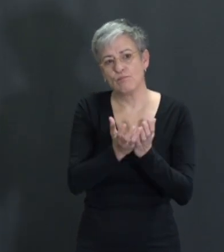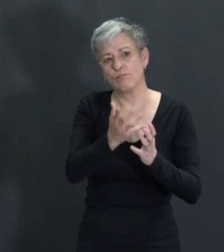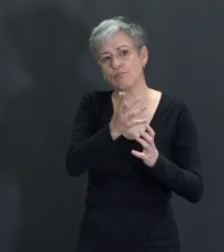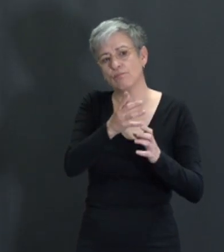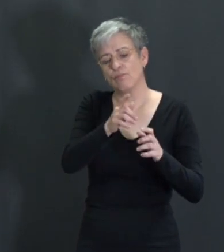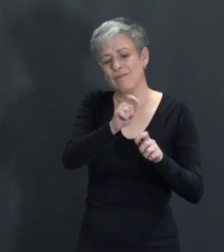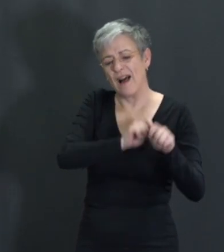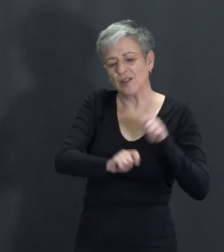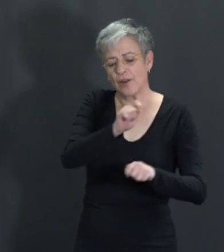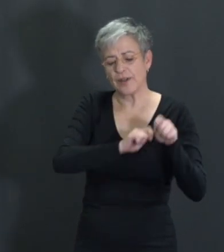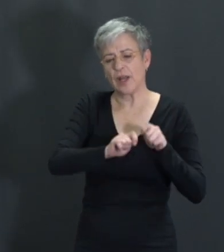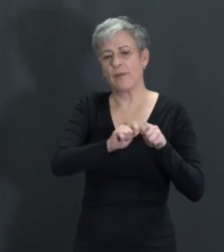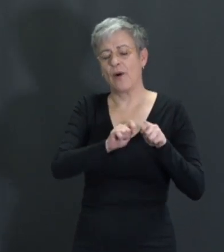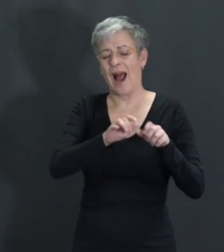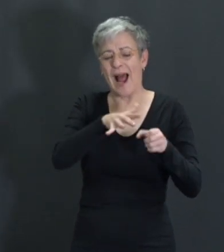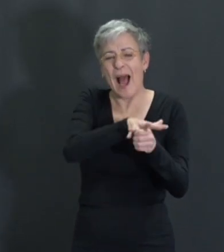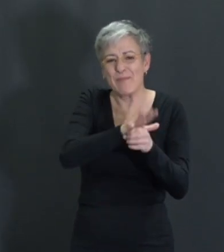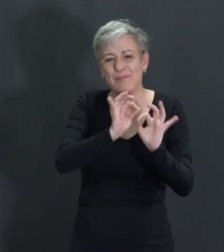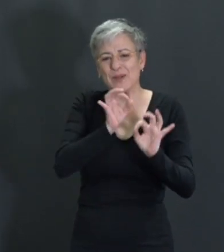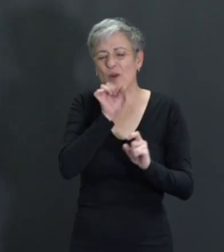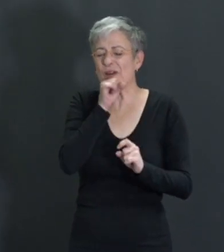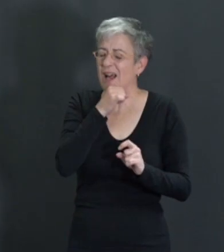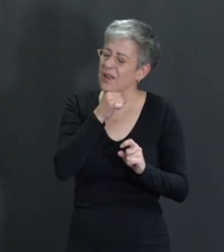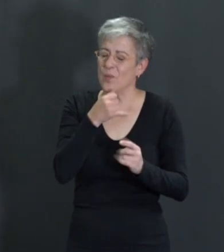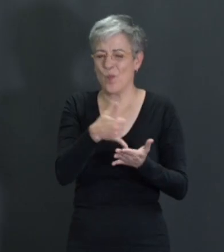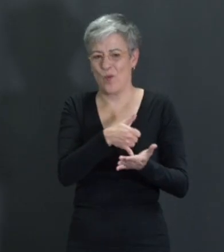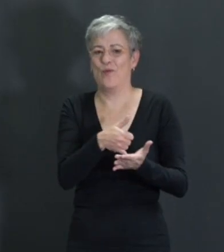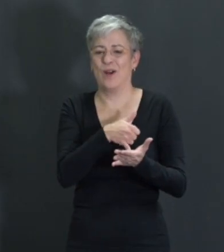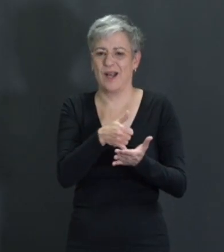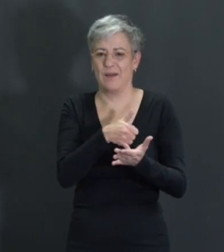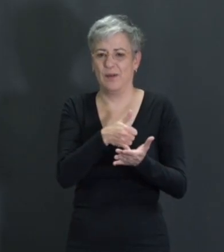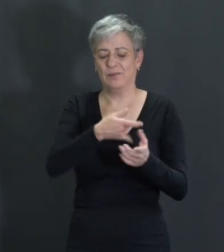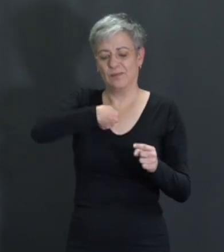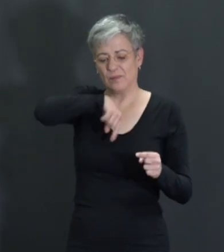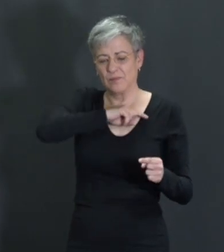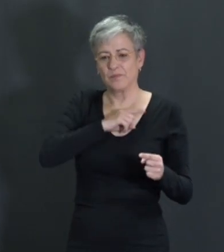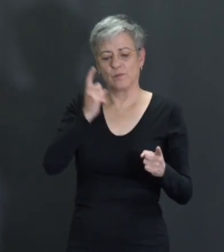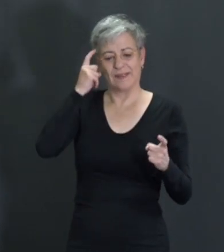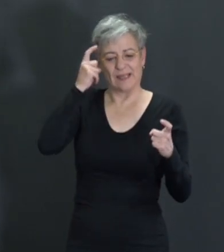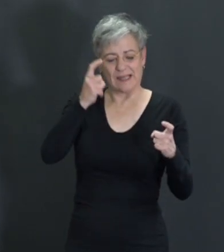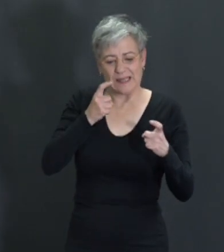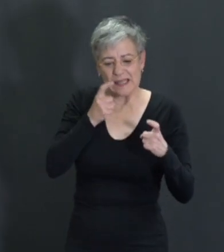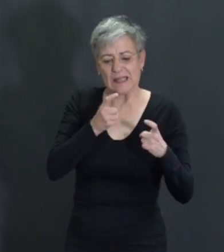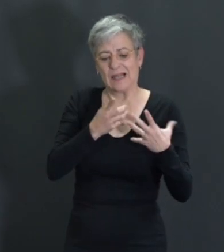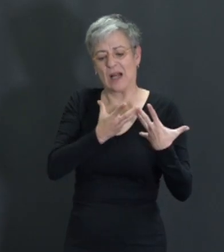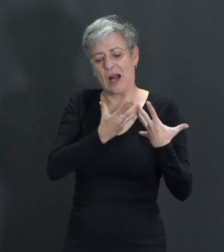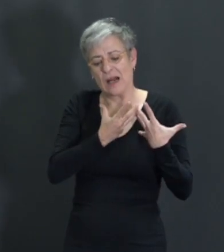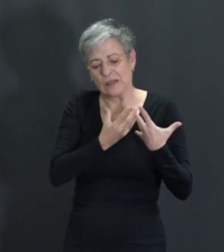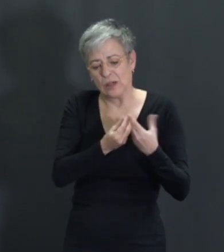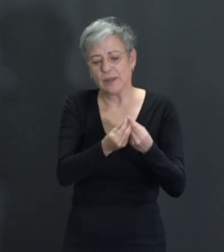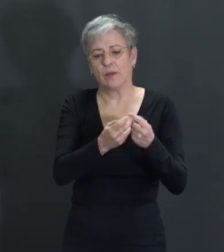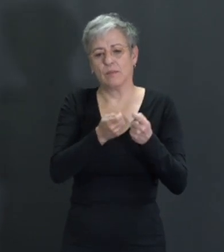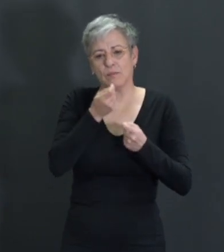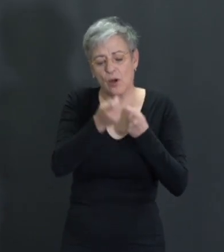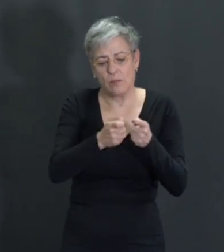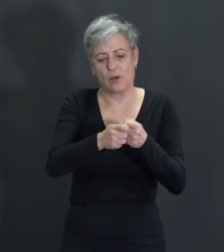de la vejez es muy frágil y bueno, estamos ahí intentando acompañarles en un proceso de